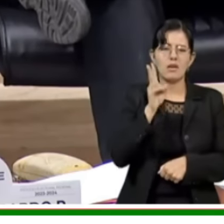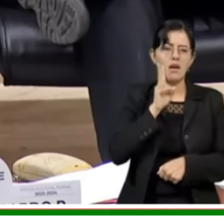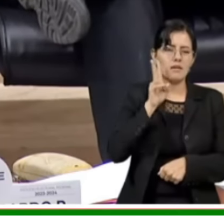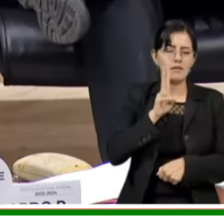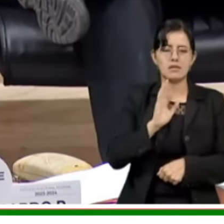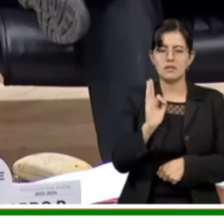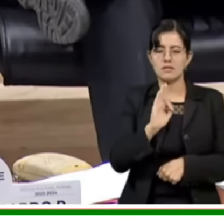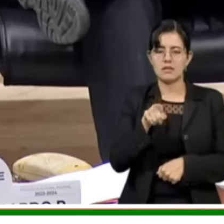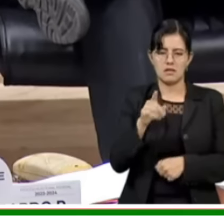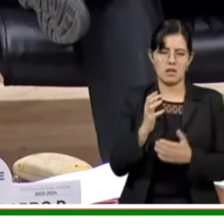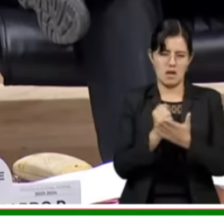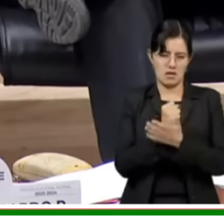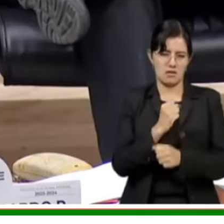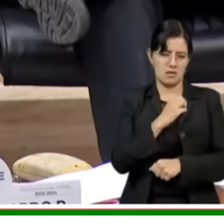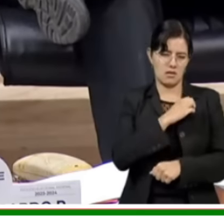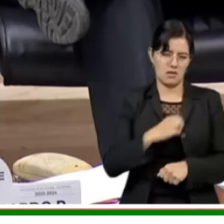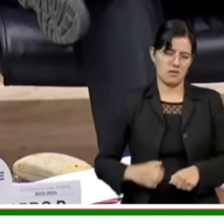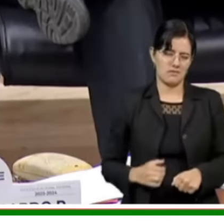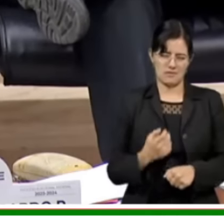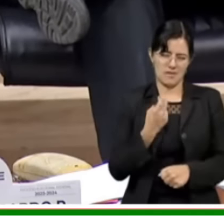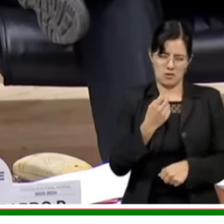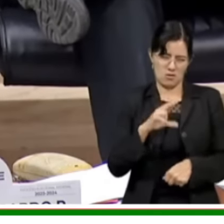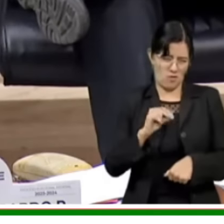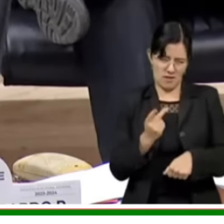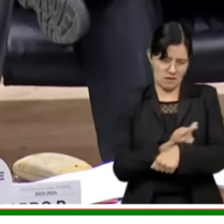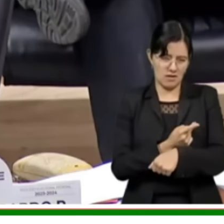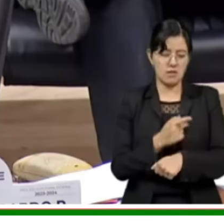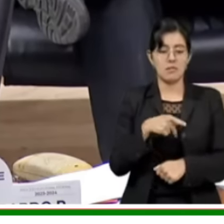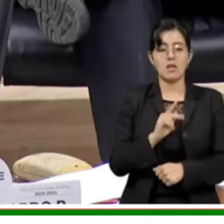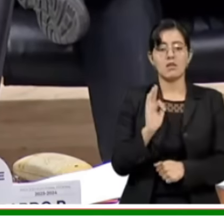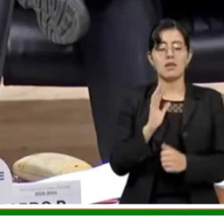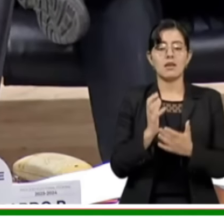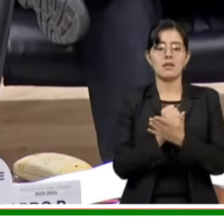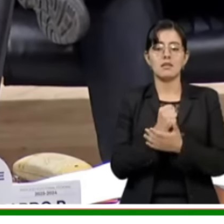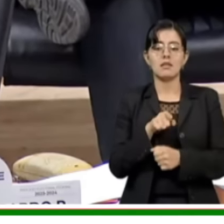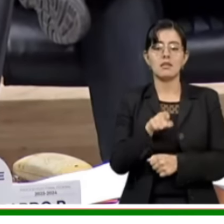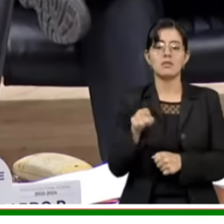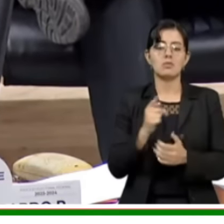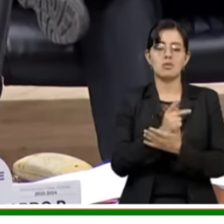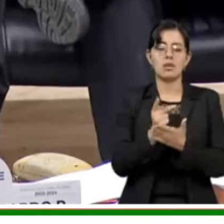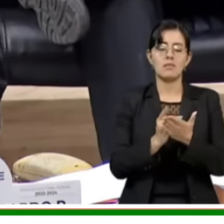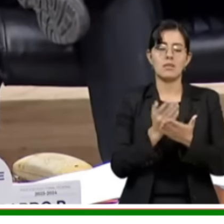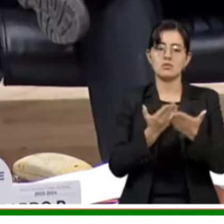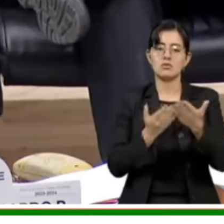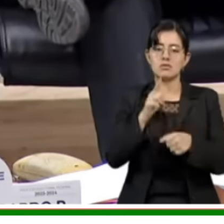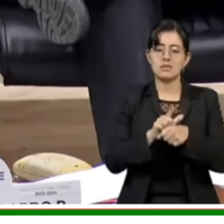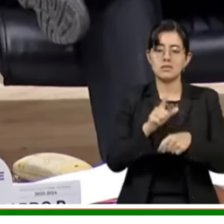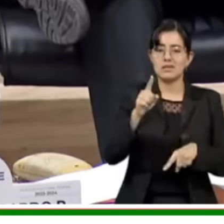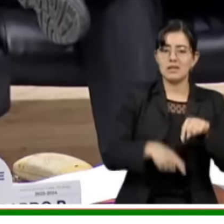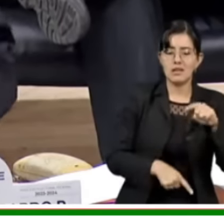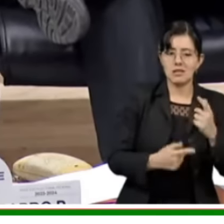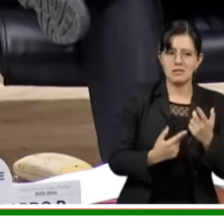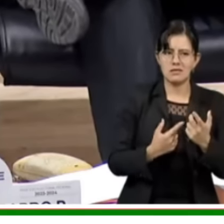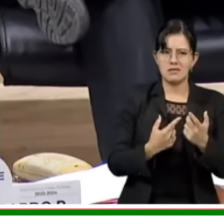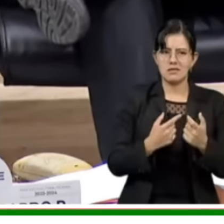ganara la oposición que no va a suceder pero cómo puede asegurar que no van a quitar los programas sociales Si es lo primero que hacen faltar a